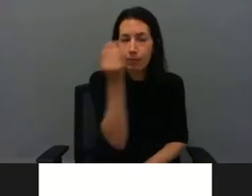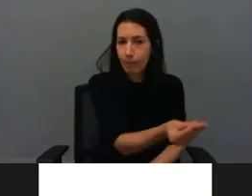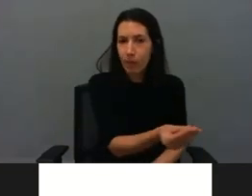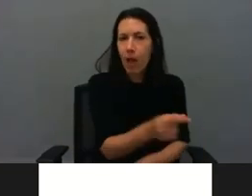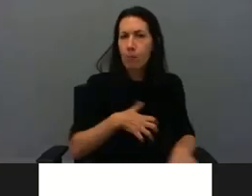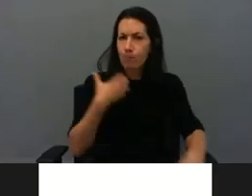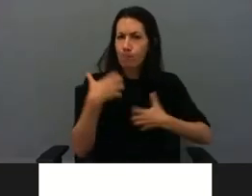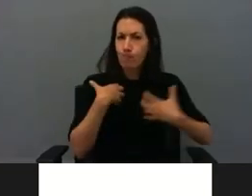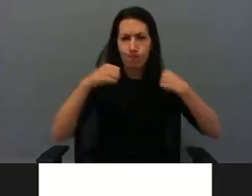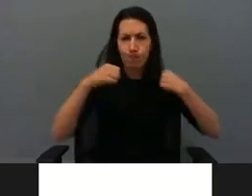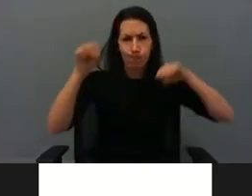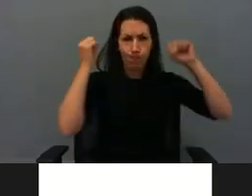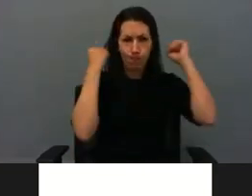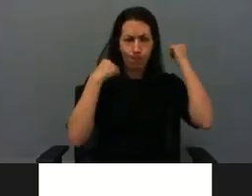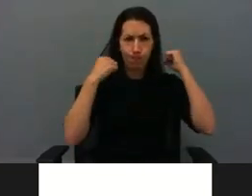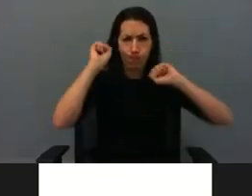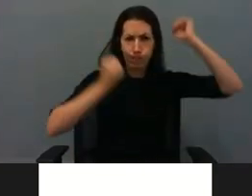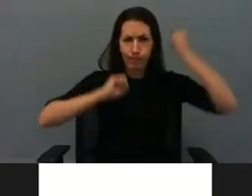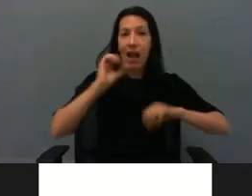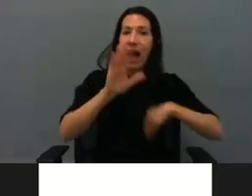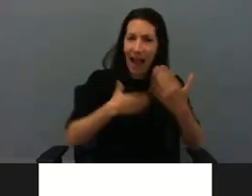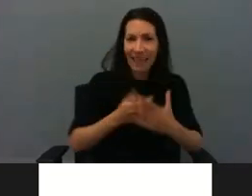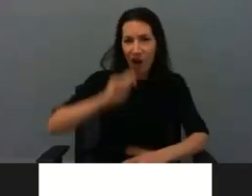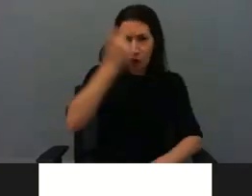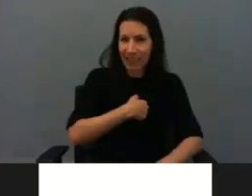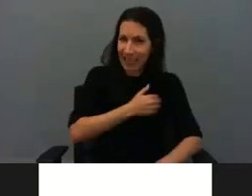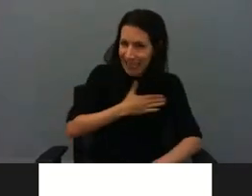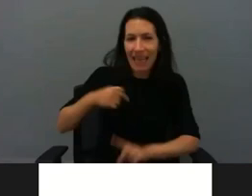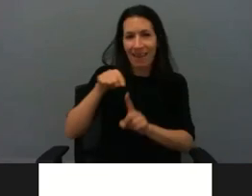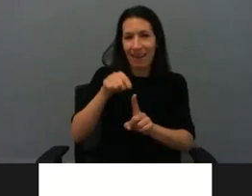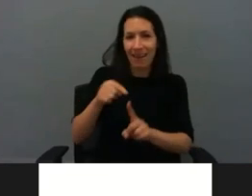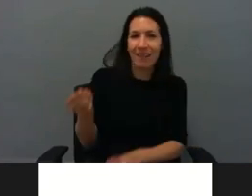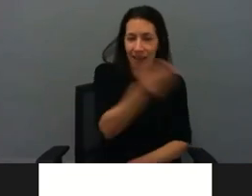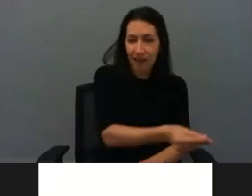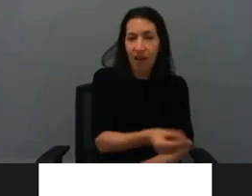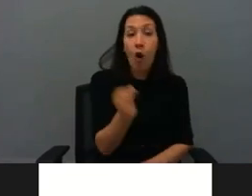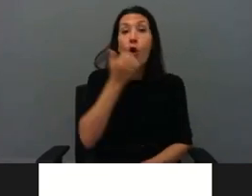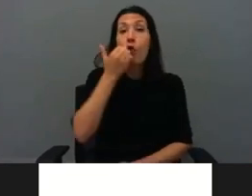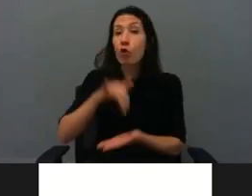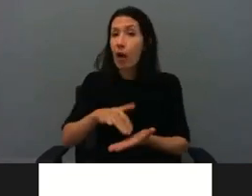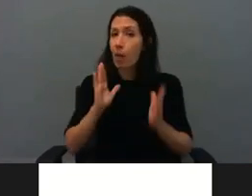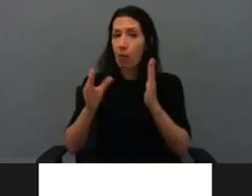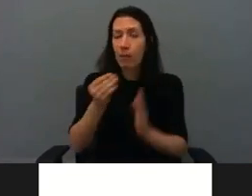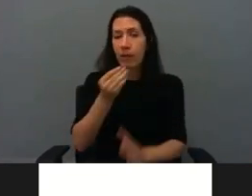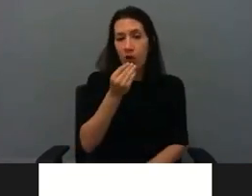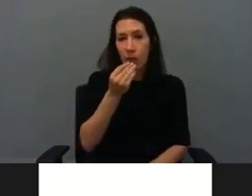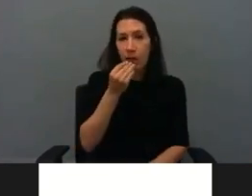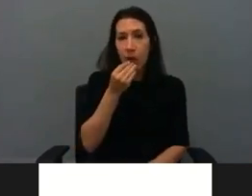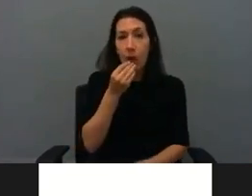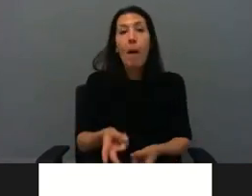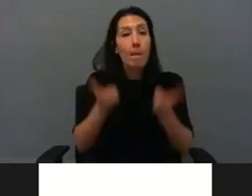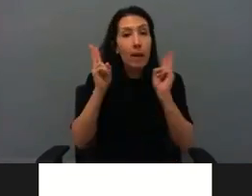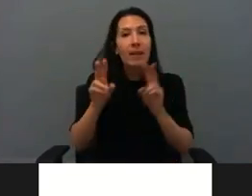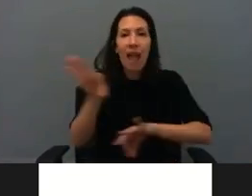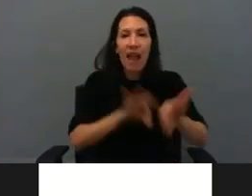protesta hasta que consigue el que quiere, ¿sí? O en la comida le damos a elegir diferentes